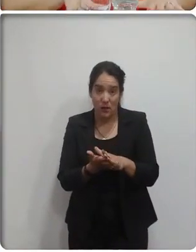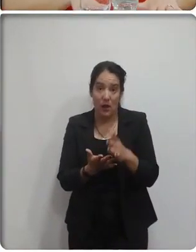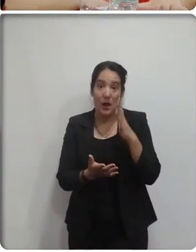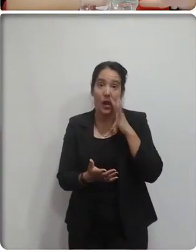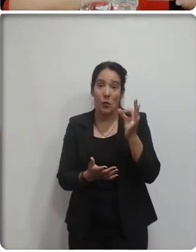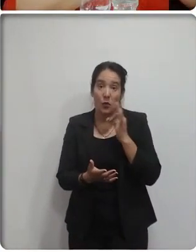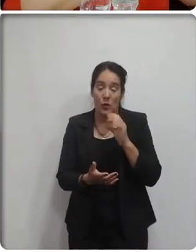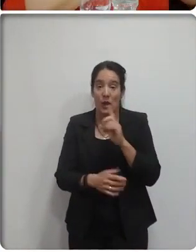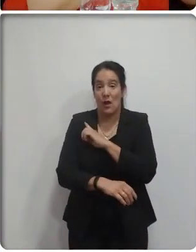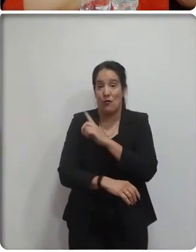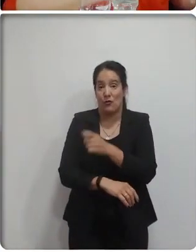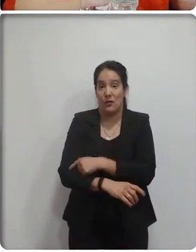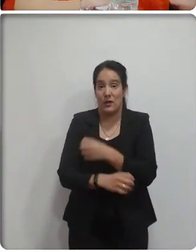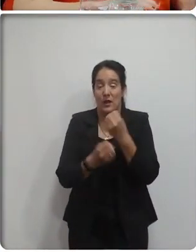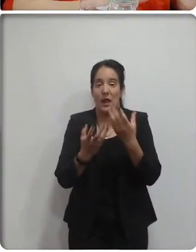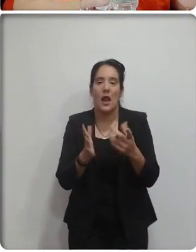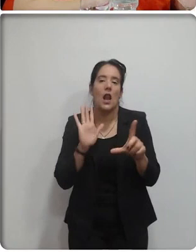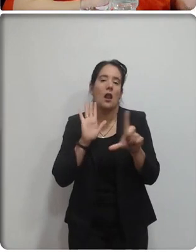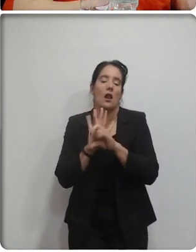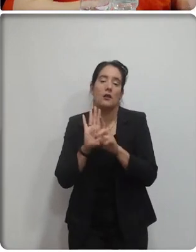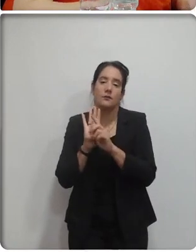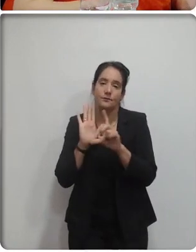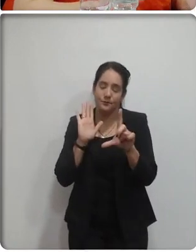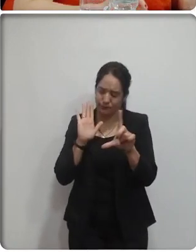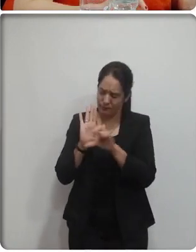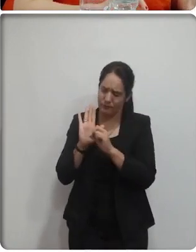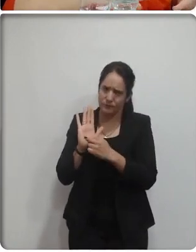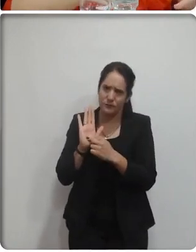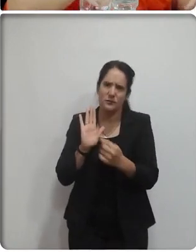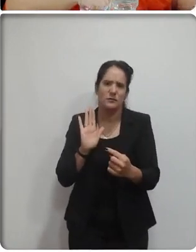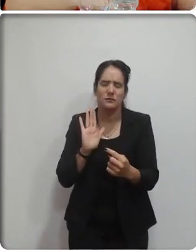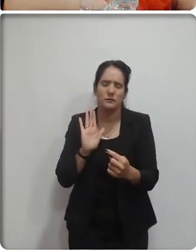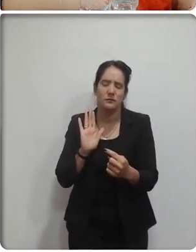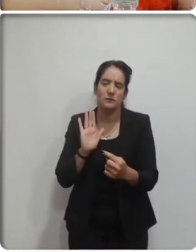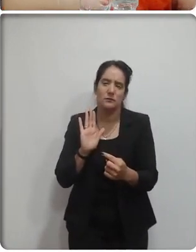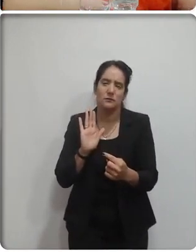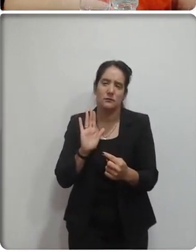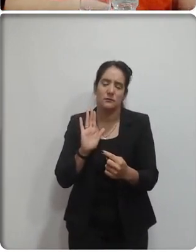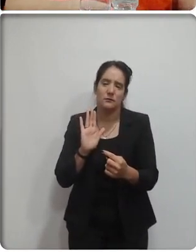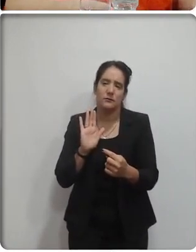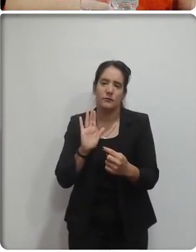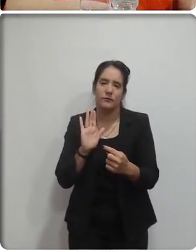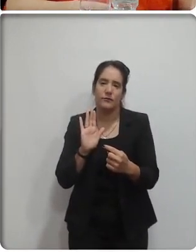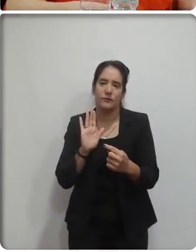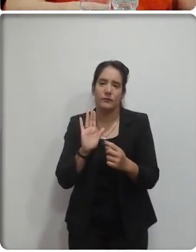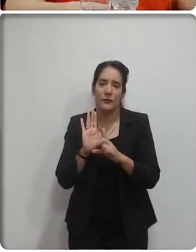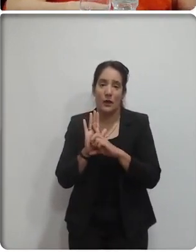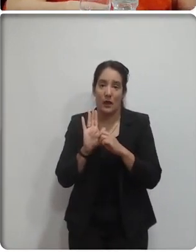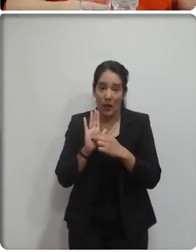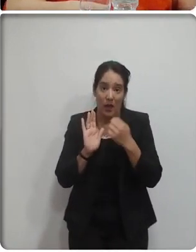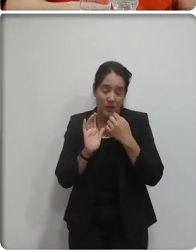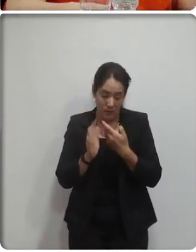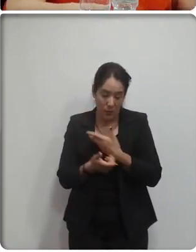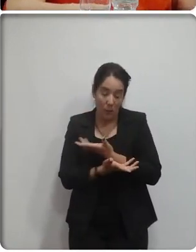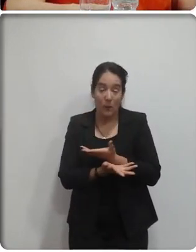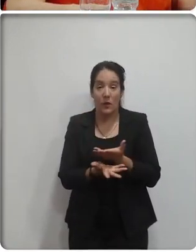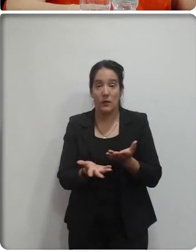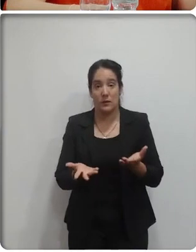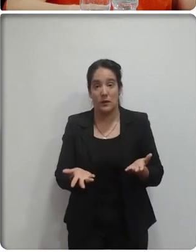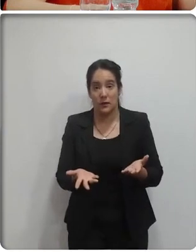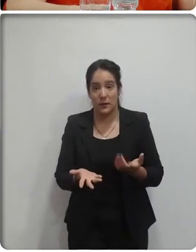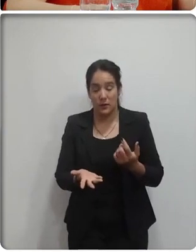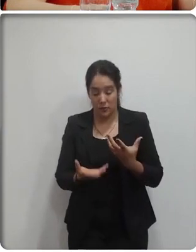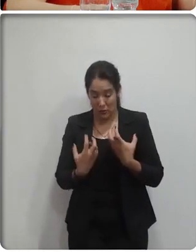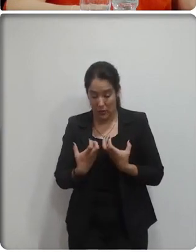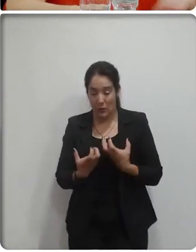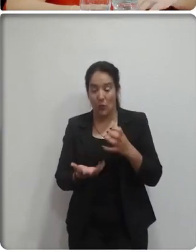las fortalezas. La ley. Tenemos una ley que establece de alguna manera cómo nos tenemos que presentar si queremos ser